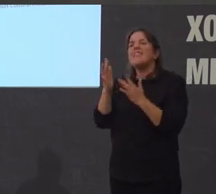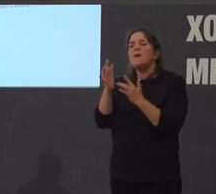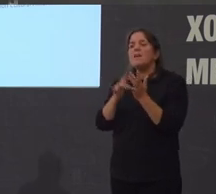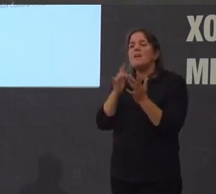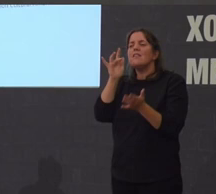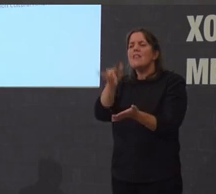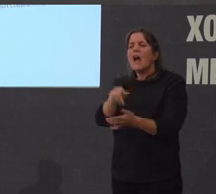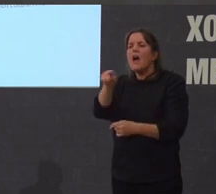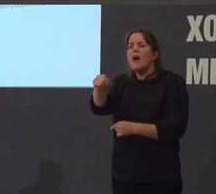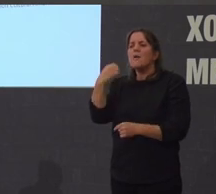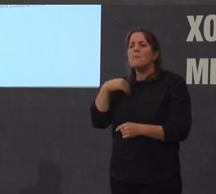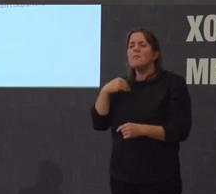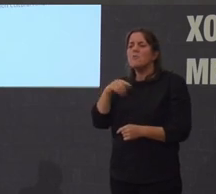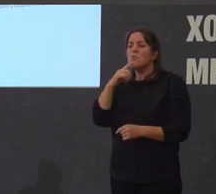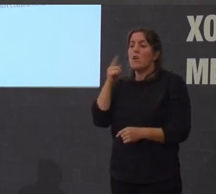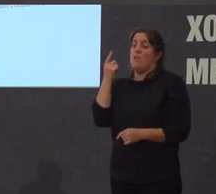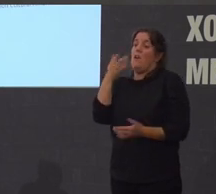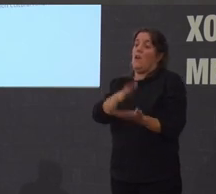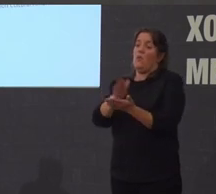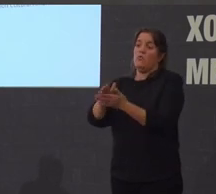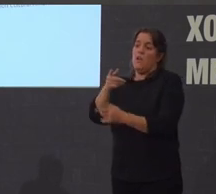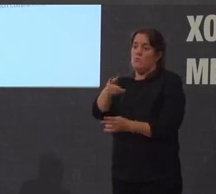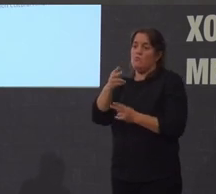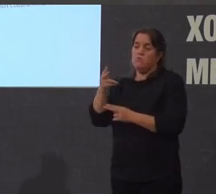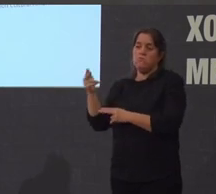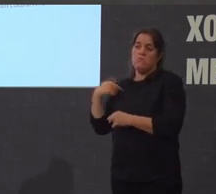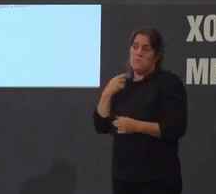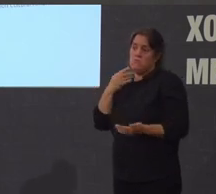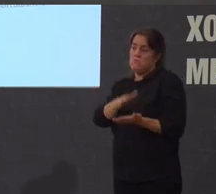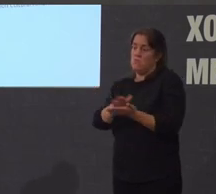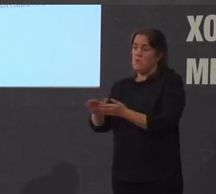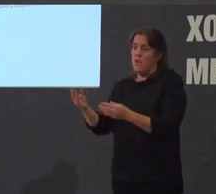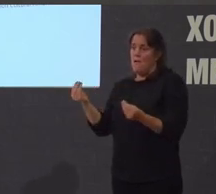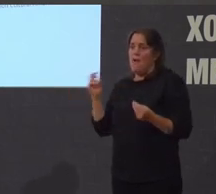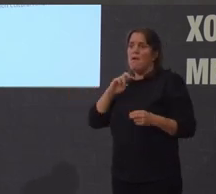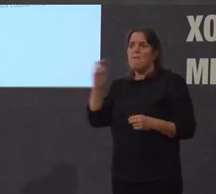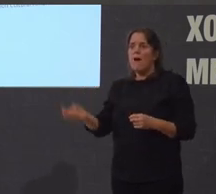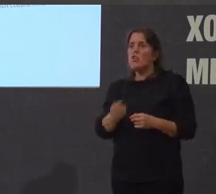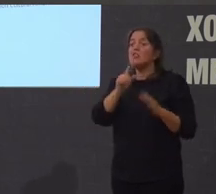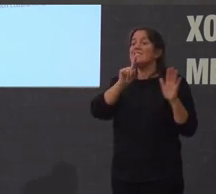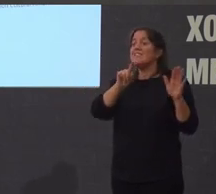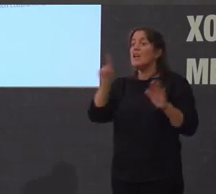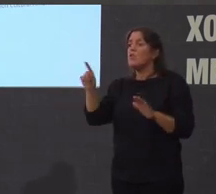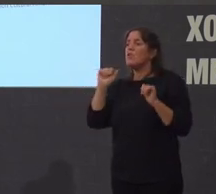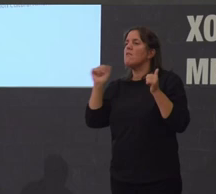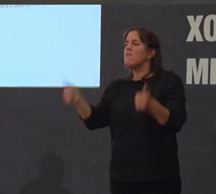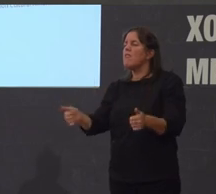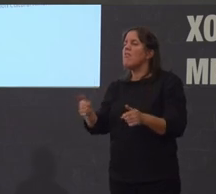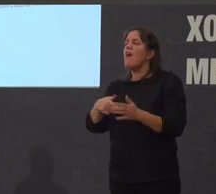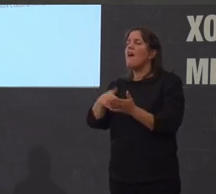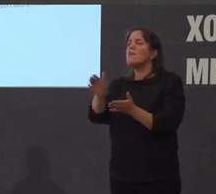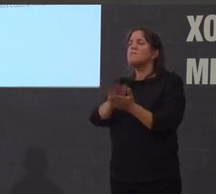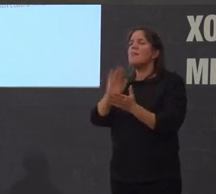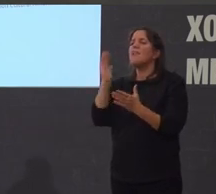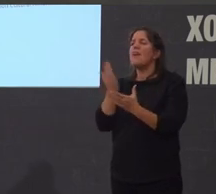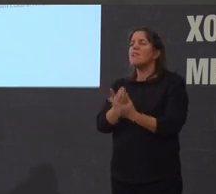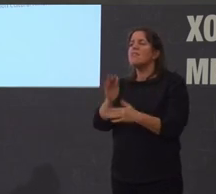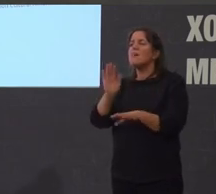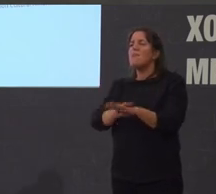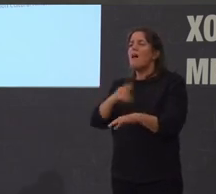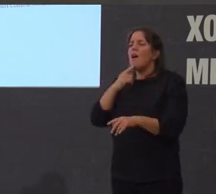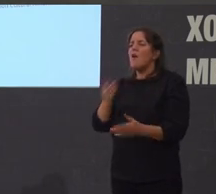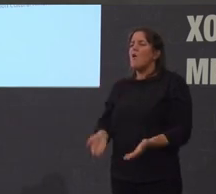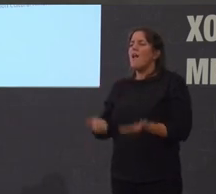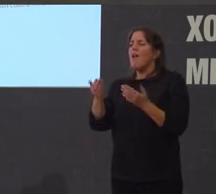en que ejecutarán a varios de él es pero no 61 y se iniciase o expediente para levantar los embargos